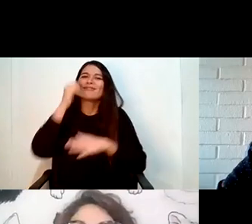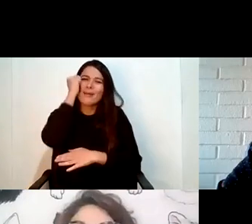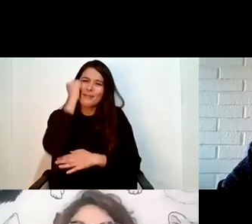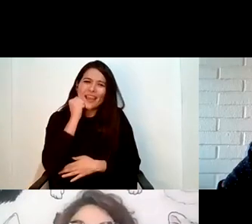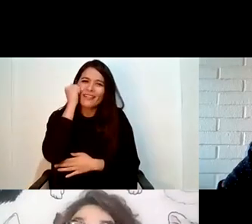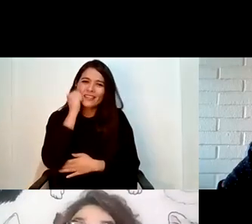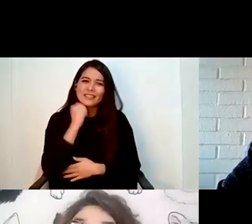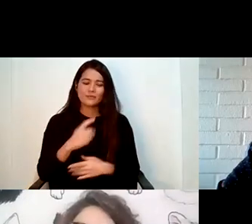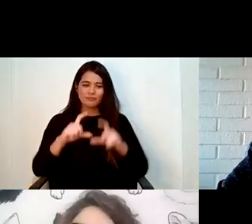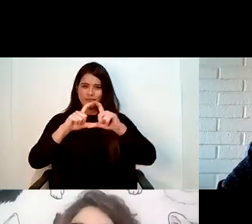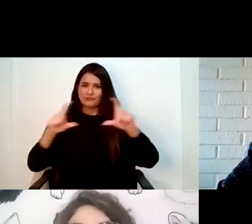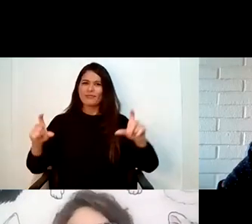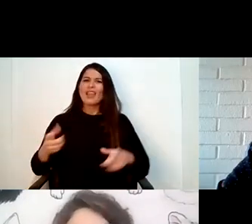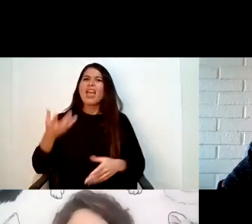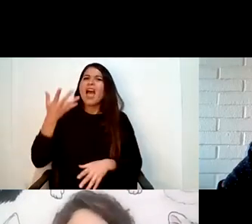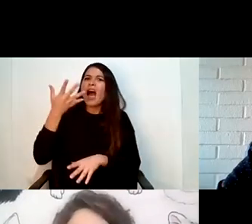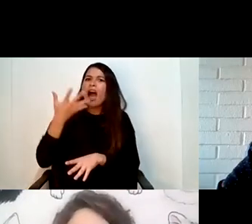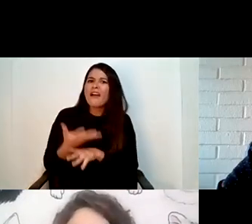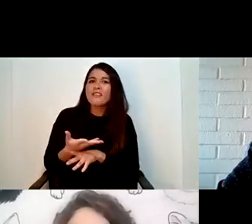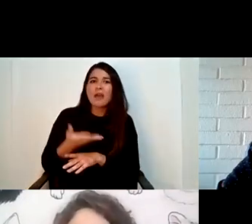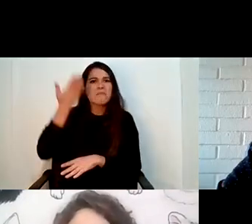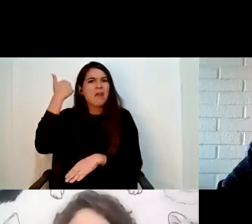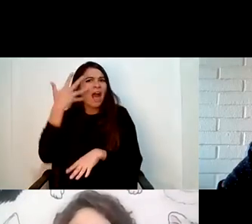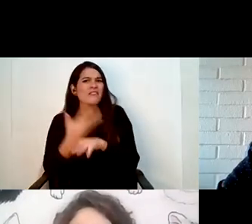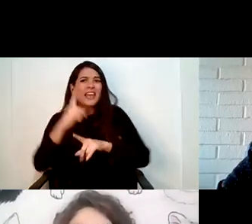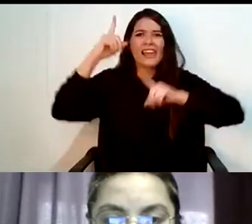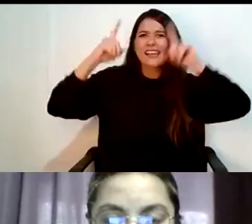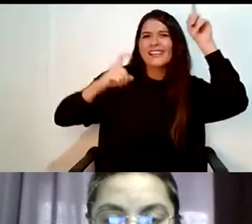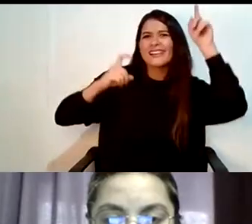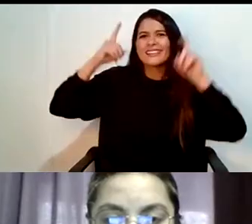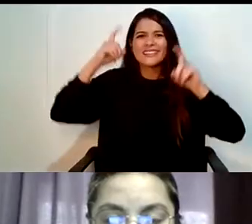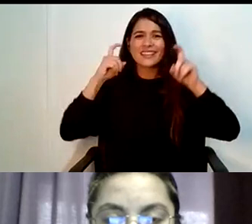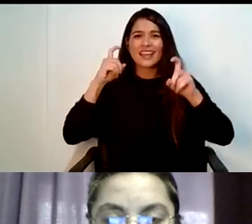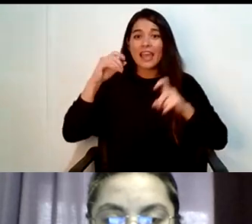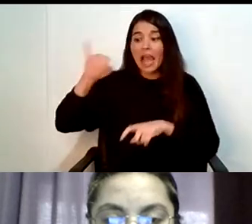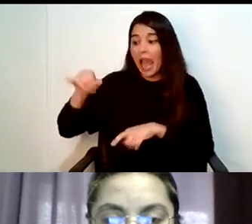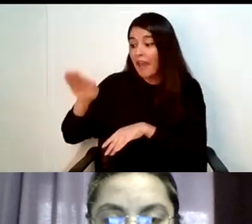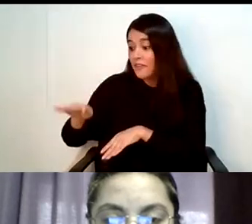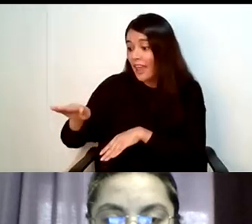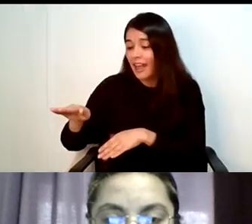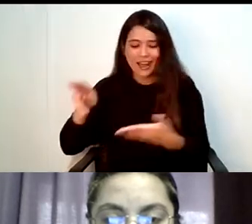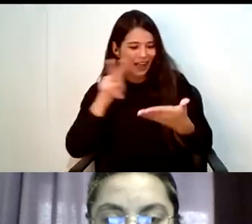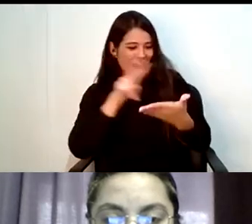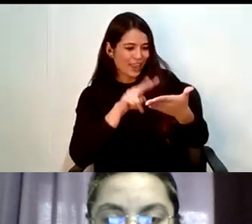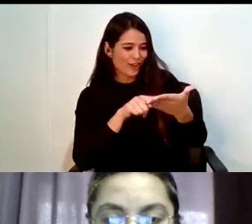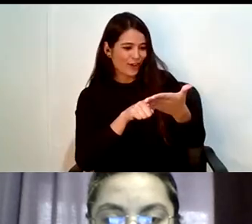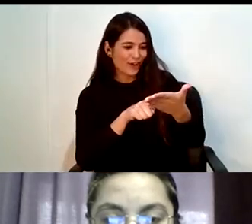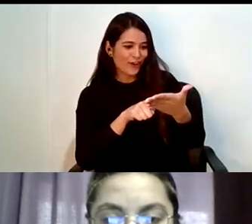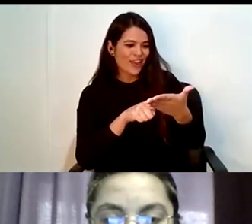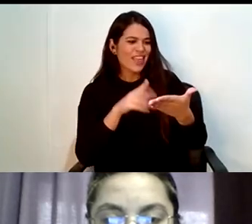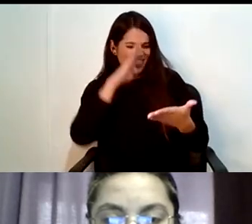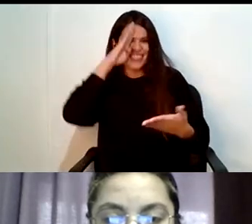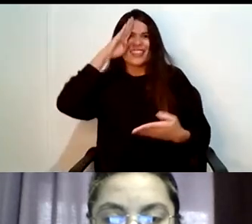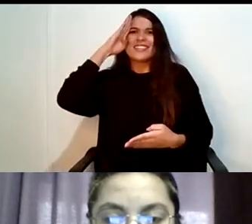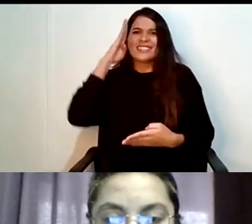Había que representar con gestos o una acción. Javier leyó lo que le tocaba representar y con mucha decisión